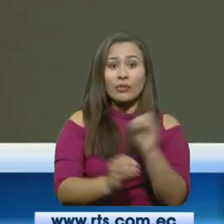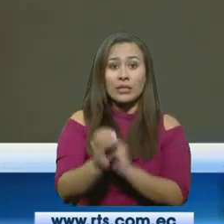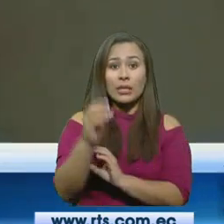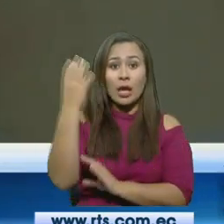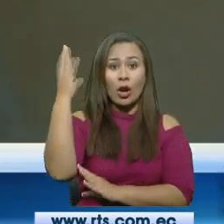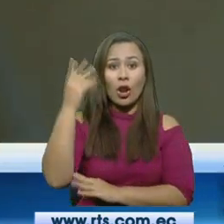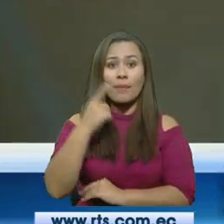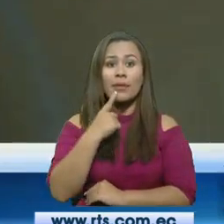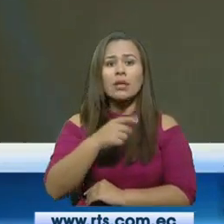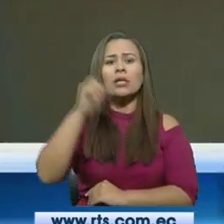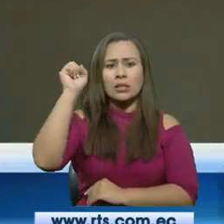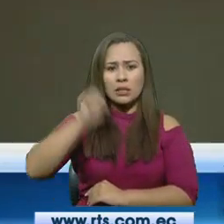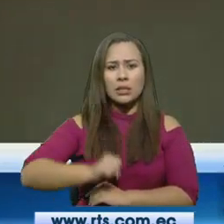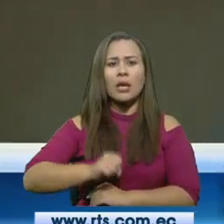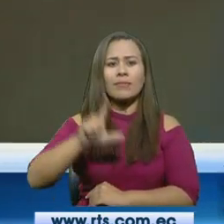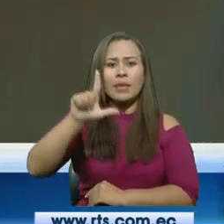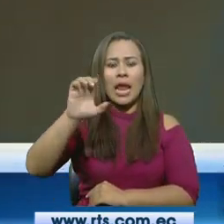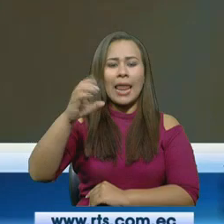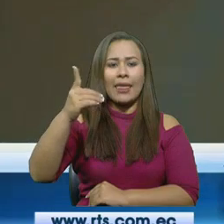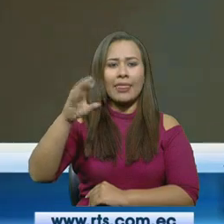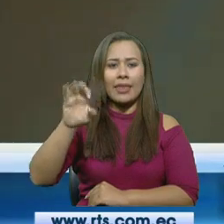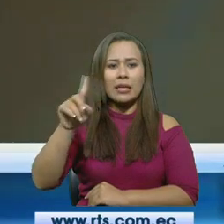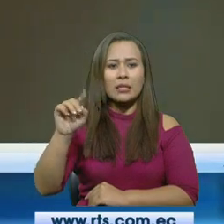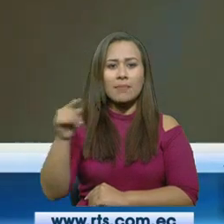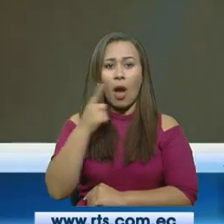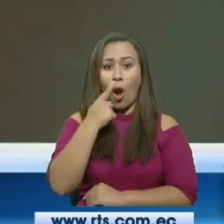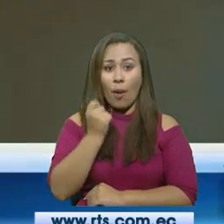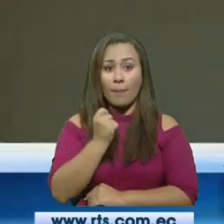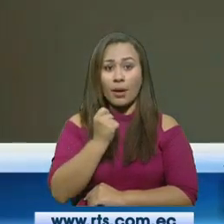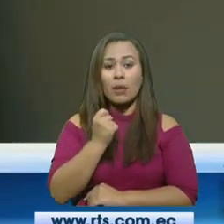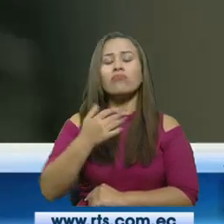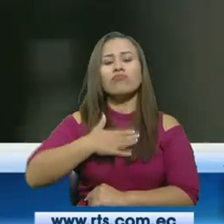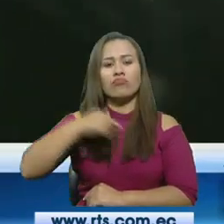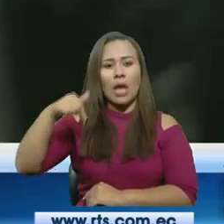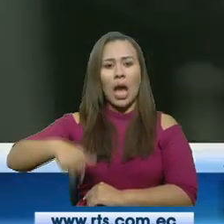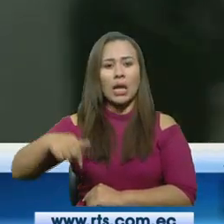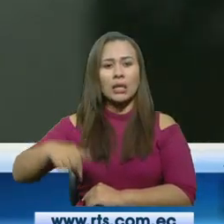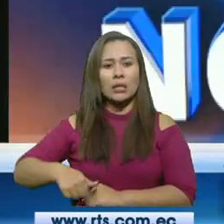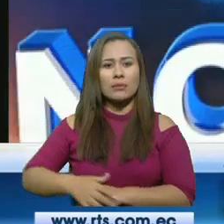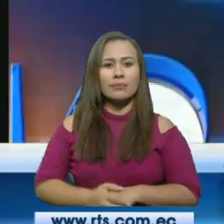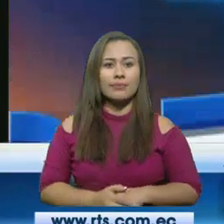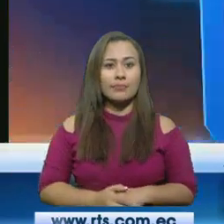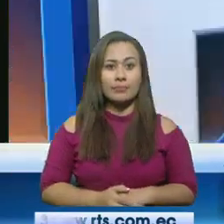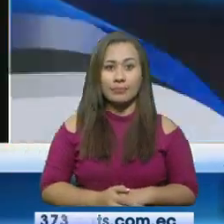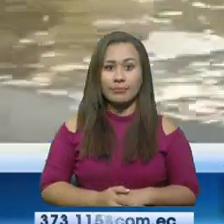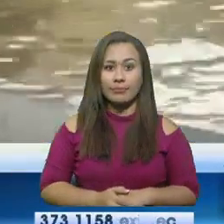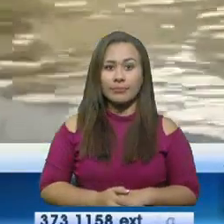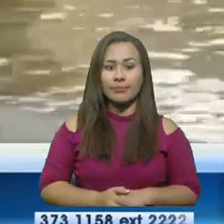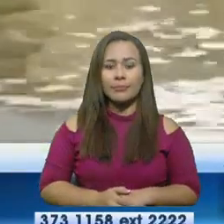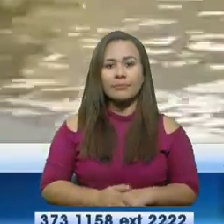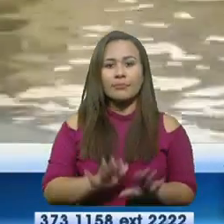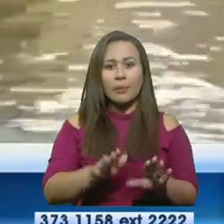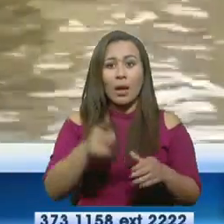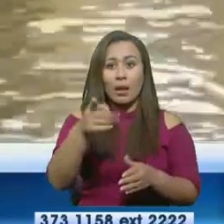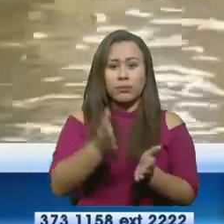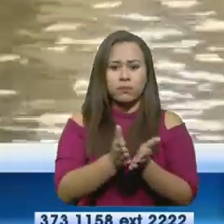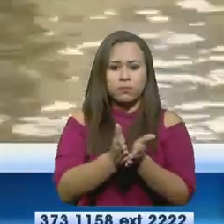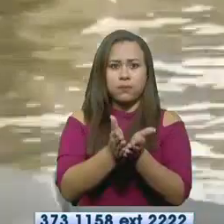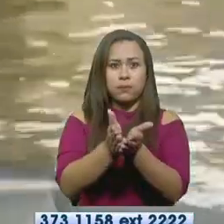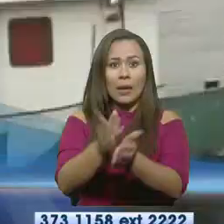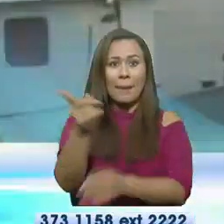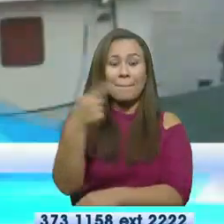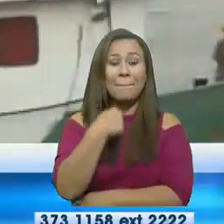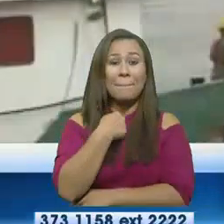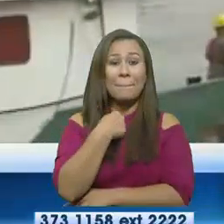confirmó que Ledesma se encuentra en territorio colombiano luego de haber salido de Venezuela. Submarino argentino desaparece